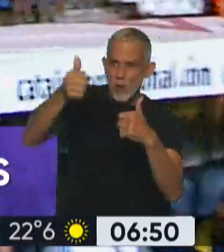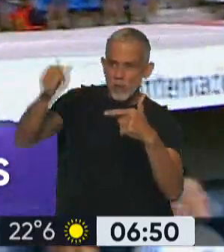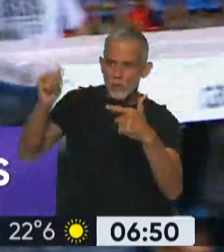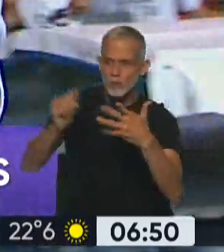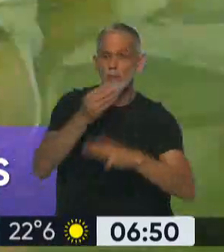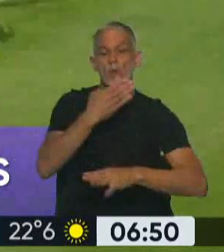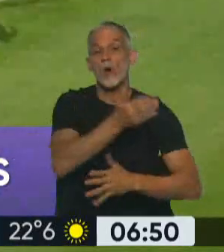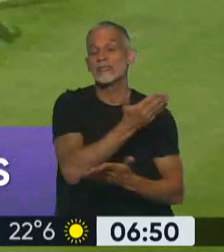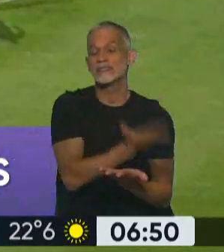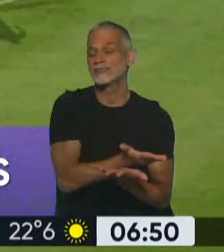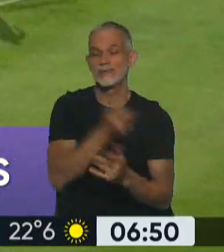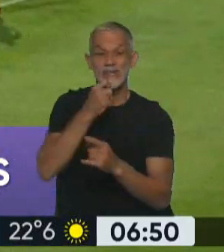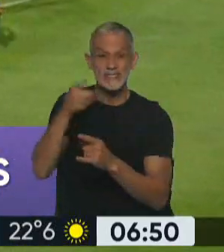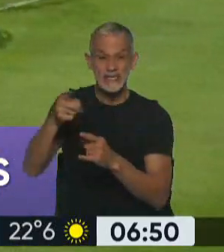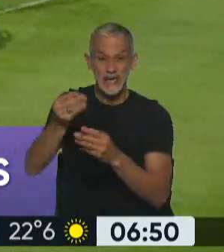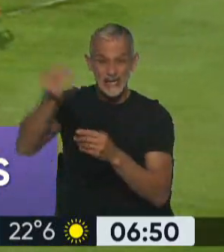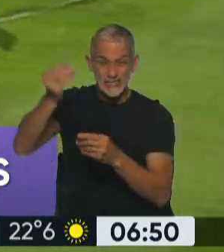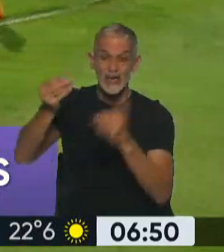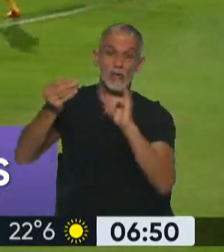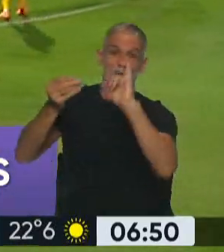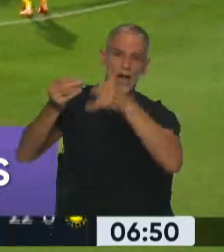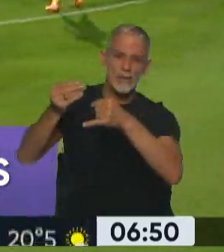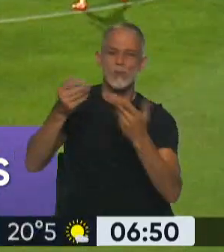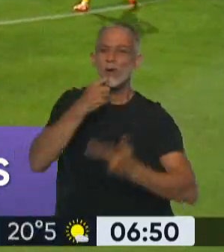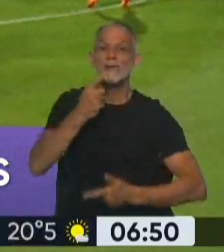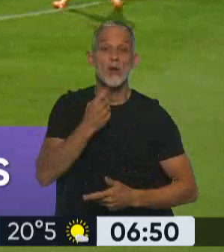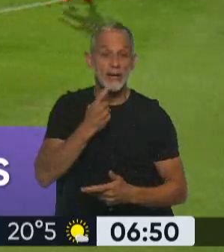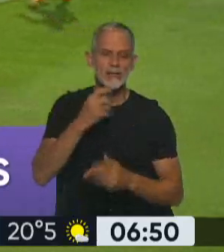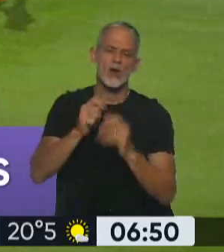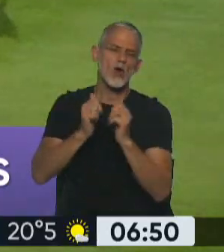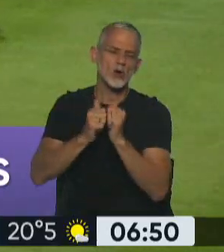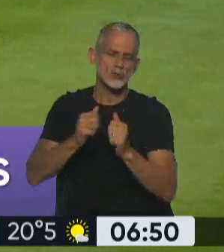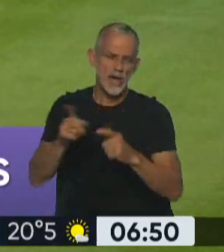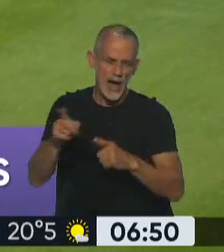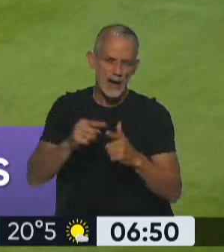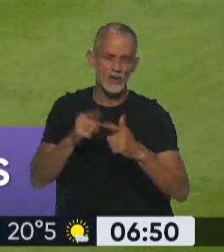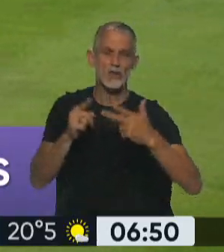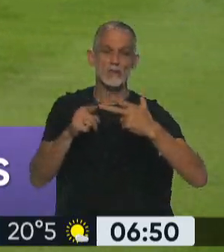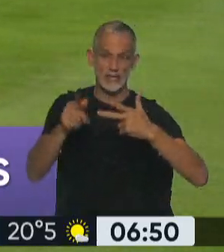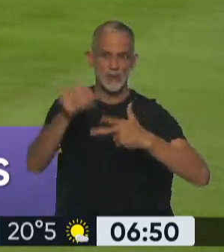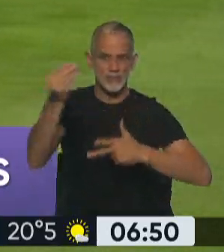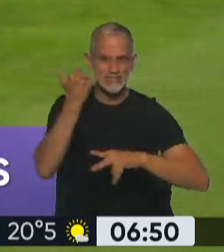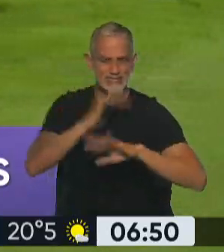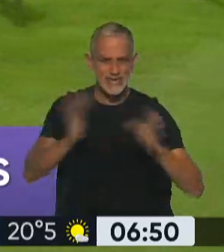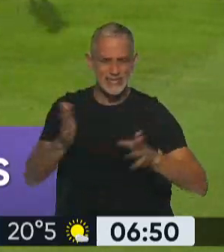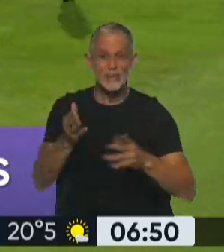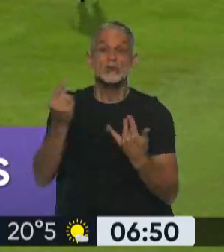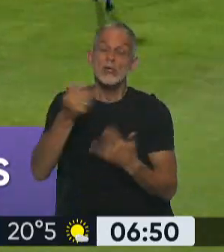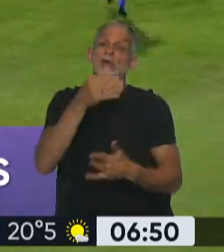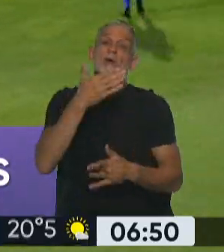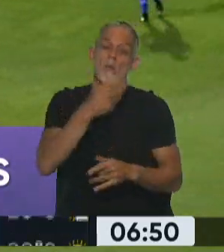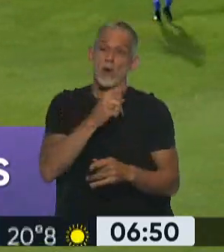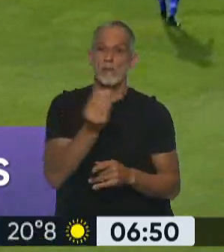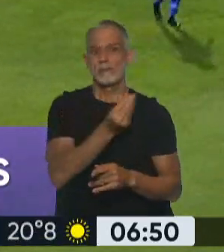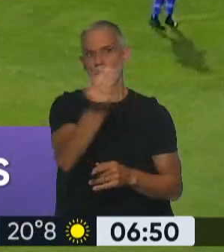las Copas sea campeón de la Copa de la Liga. El caso de River, de Rosario Central, que también se metió en clasificación para otorgar un cupo